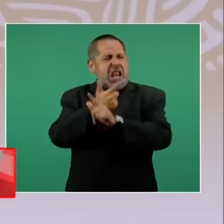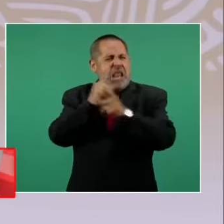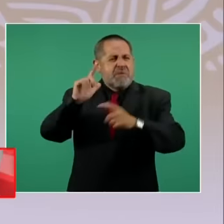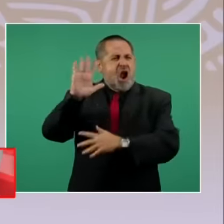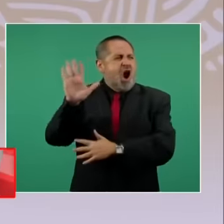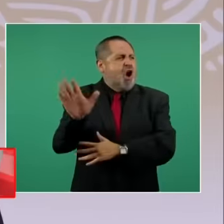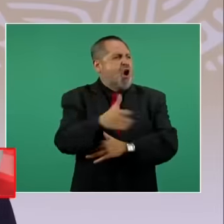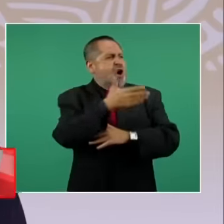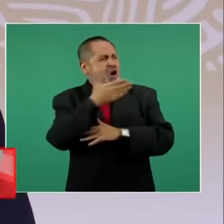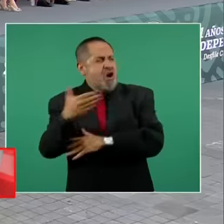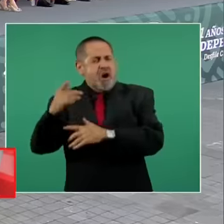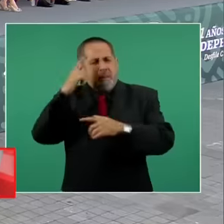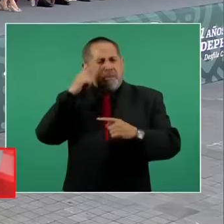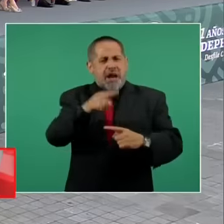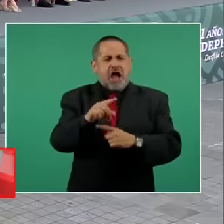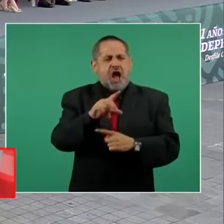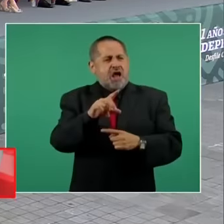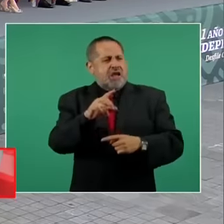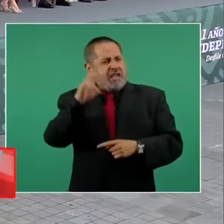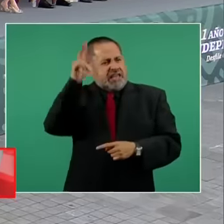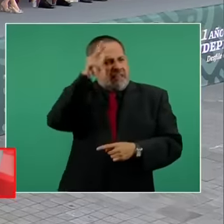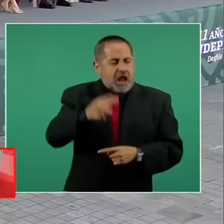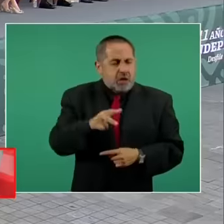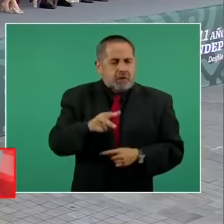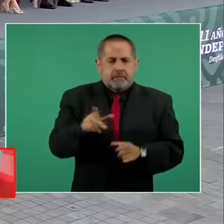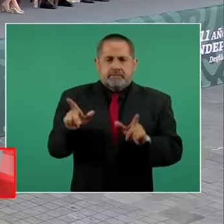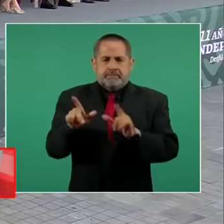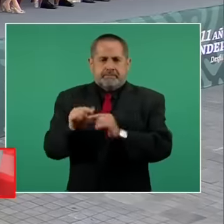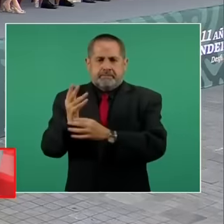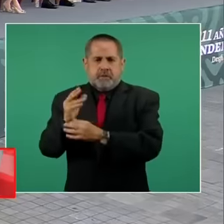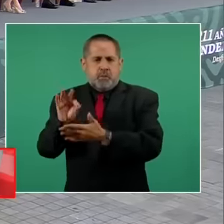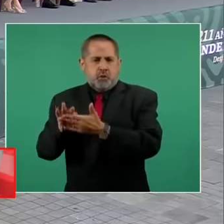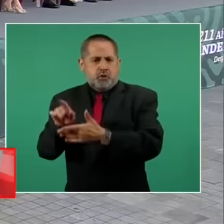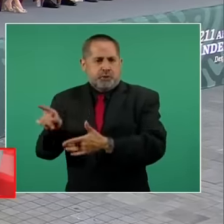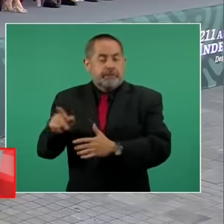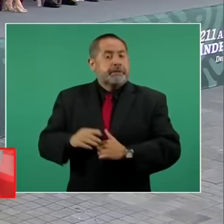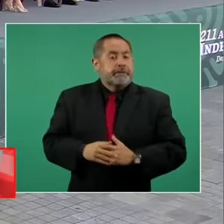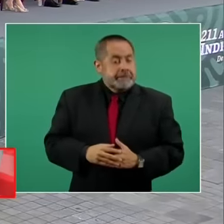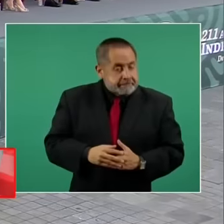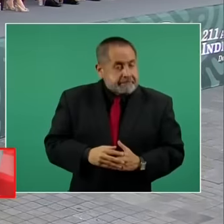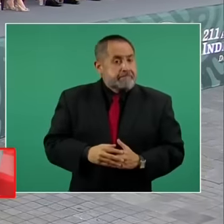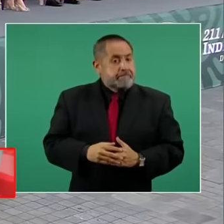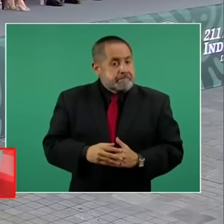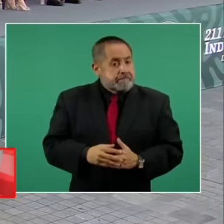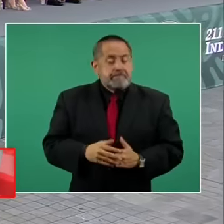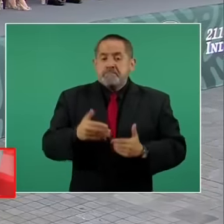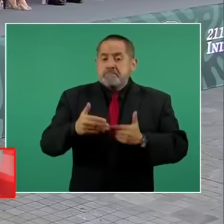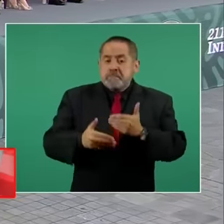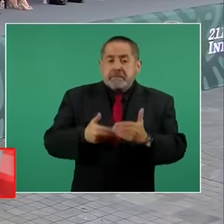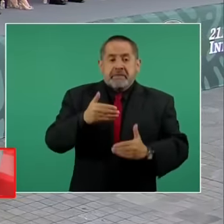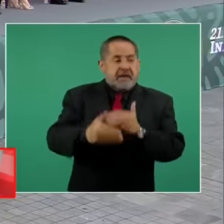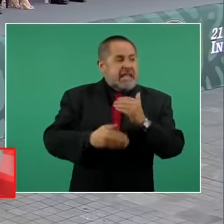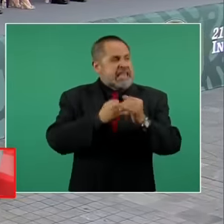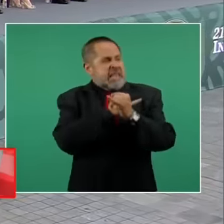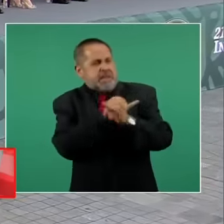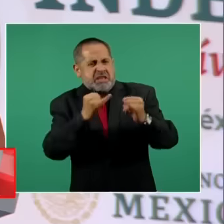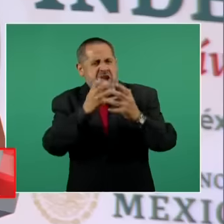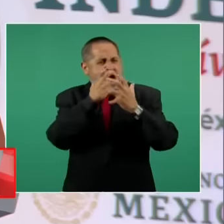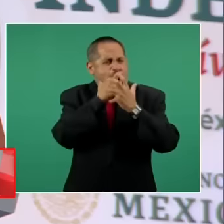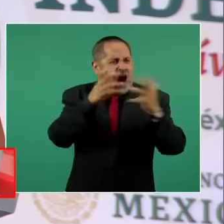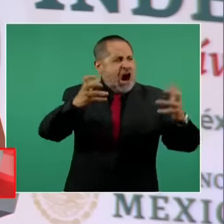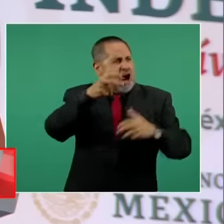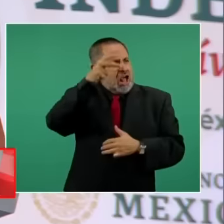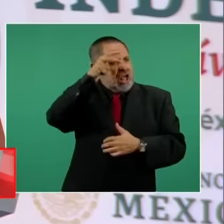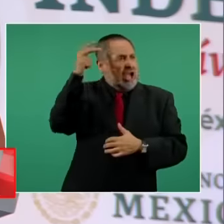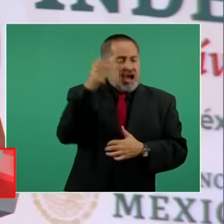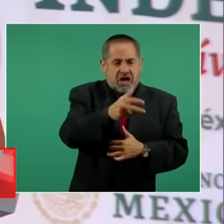Fin de la cita. Por sus características, el proceso independentista mexicano, que iniciara con el grito de Dolores